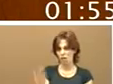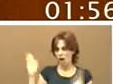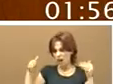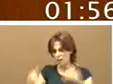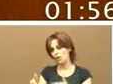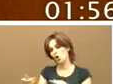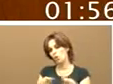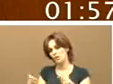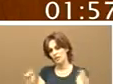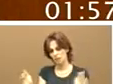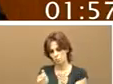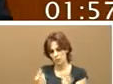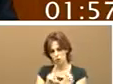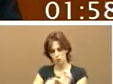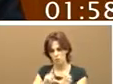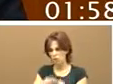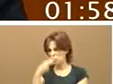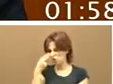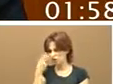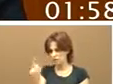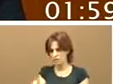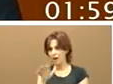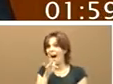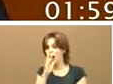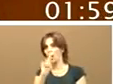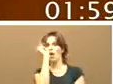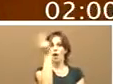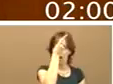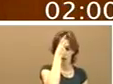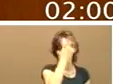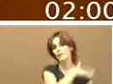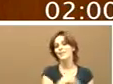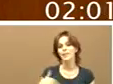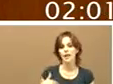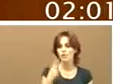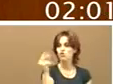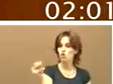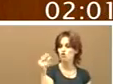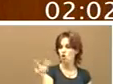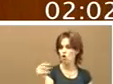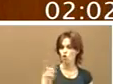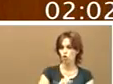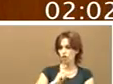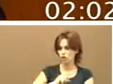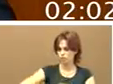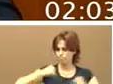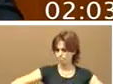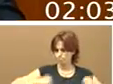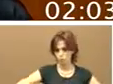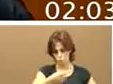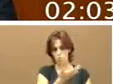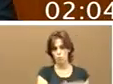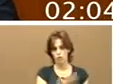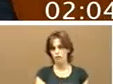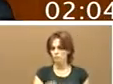ahora son los que con grandes dosis de demagogia están en la estrategia del no como usted ha demostrado en la estrategia